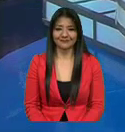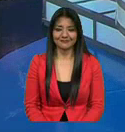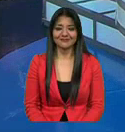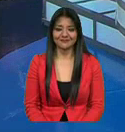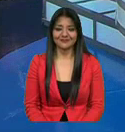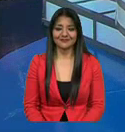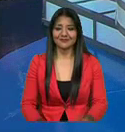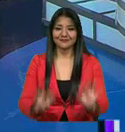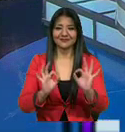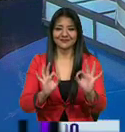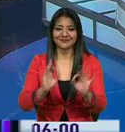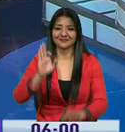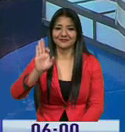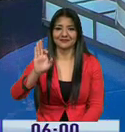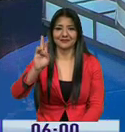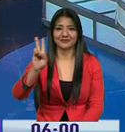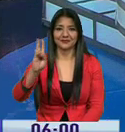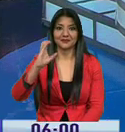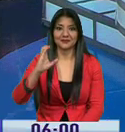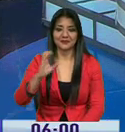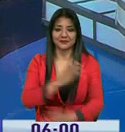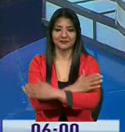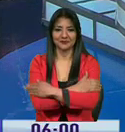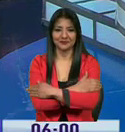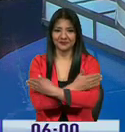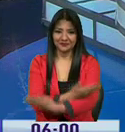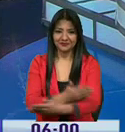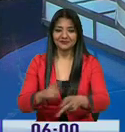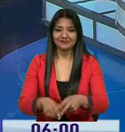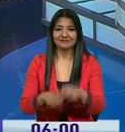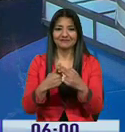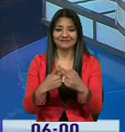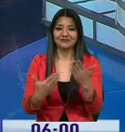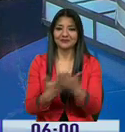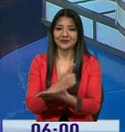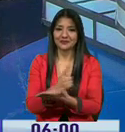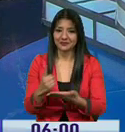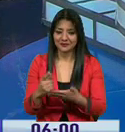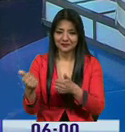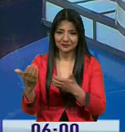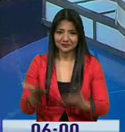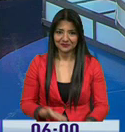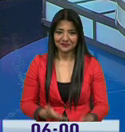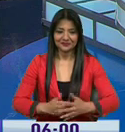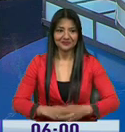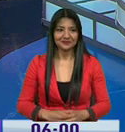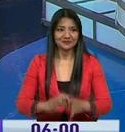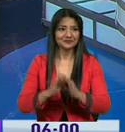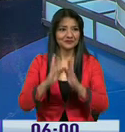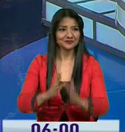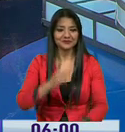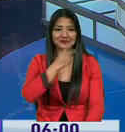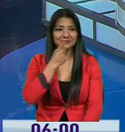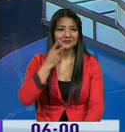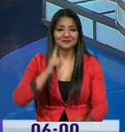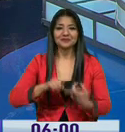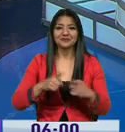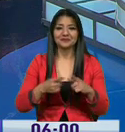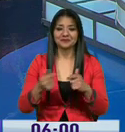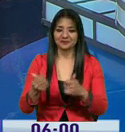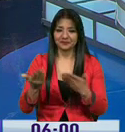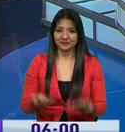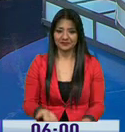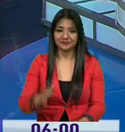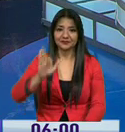Desde el foro principal de Televicentro, abrazo grande, nueva semana, mi querida Eli, buenos días. Robert, Yanita, amigos televidentes, muy buenos días, bienvenidos a TVC